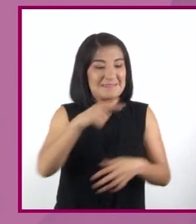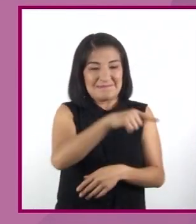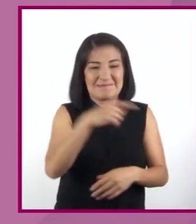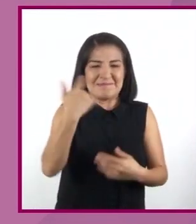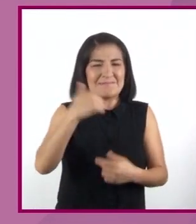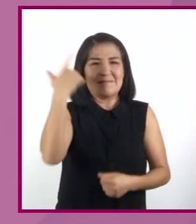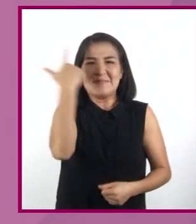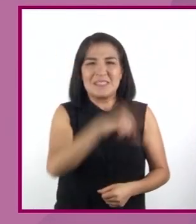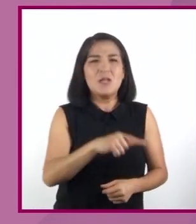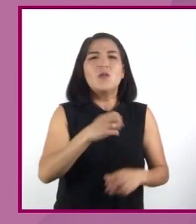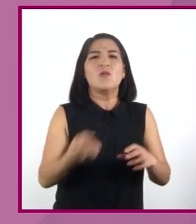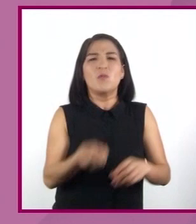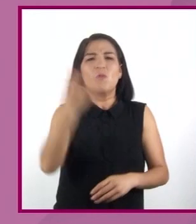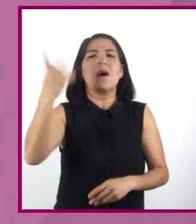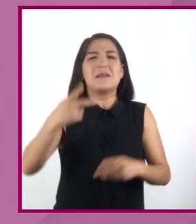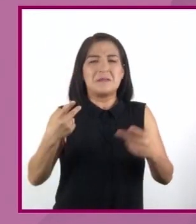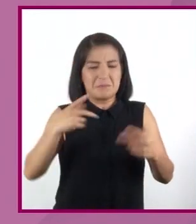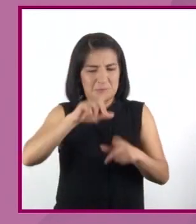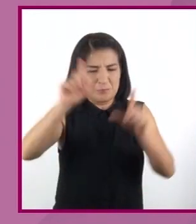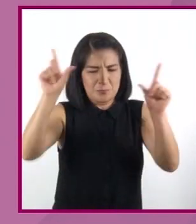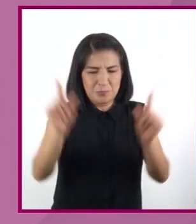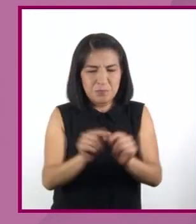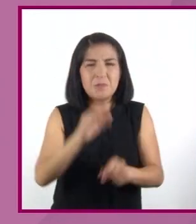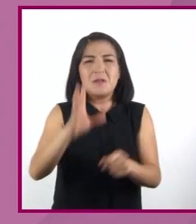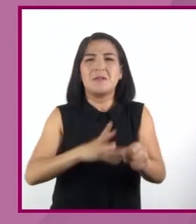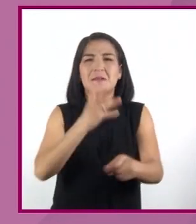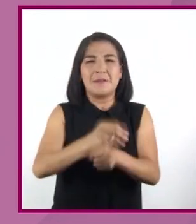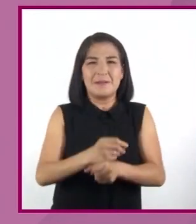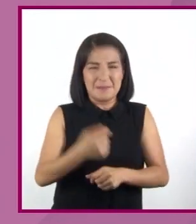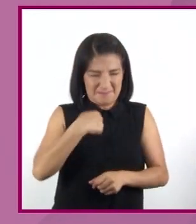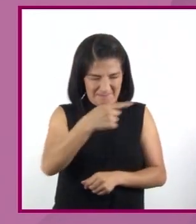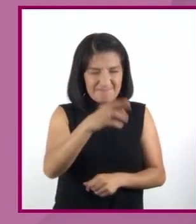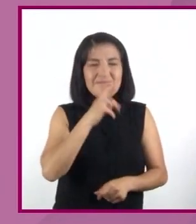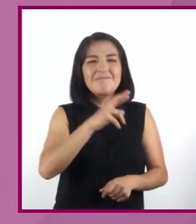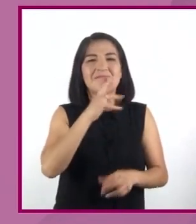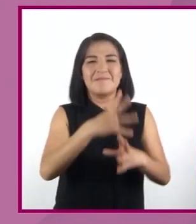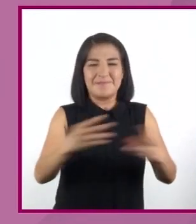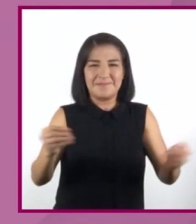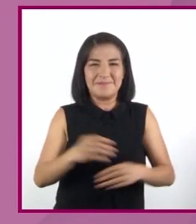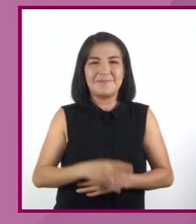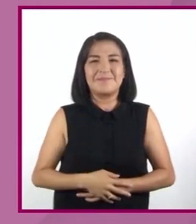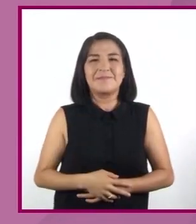caso pronto tendrá una solución, se los aseguro.